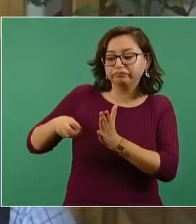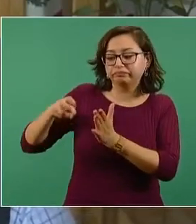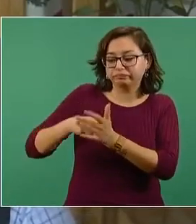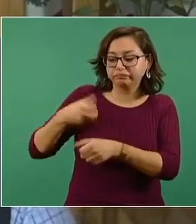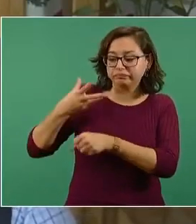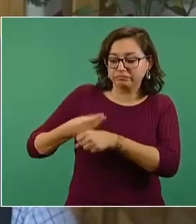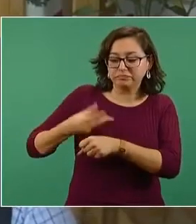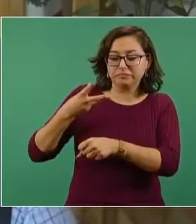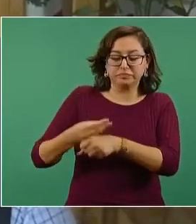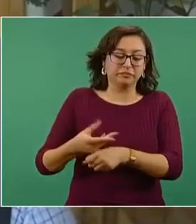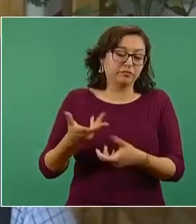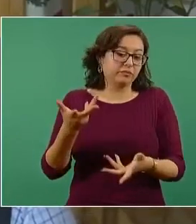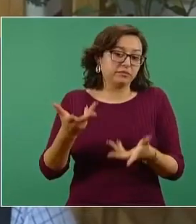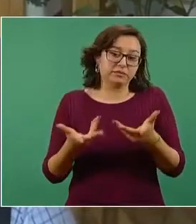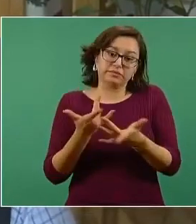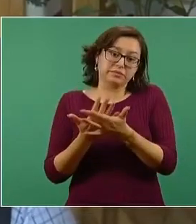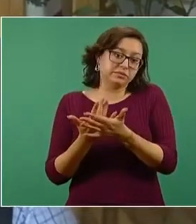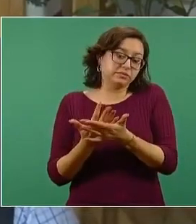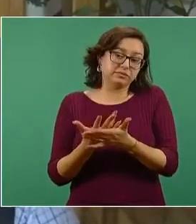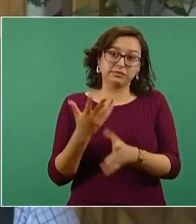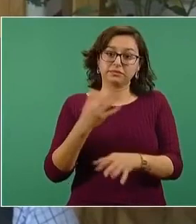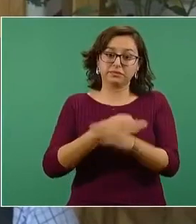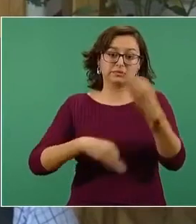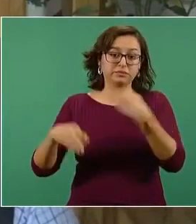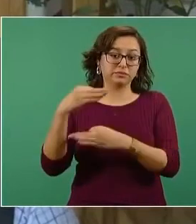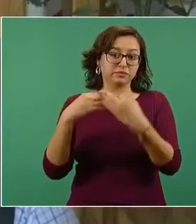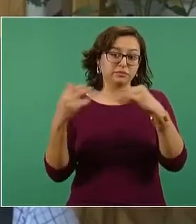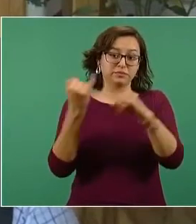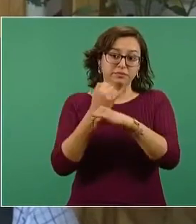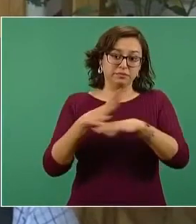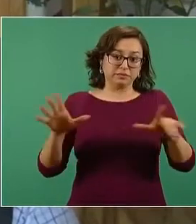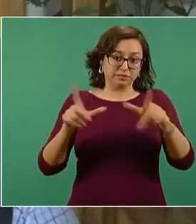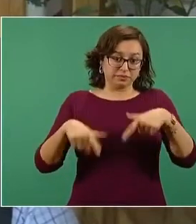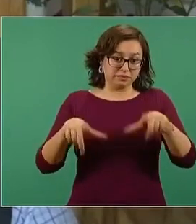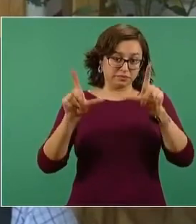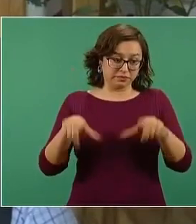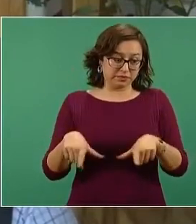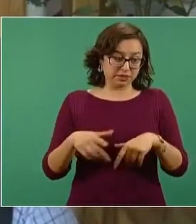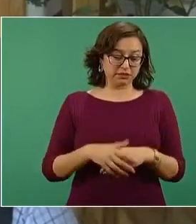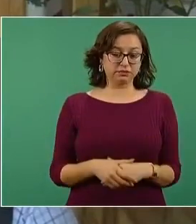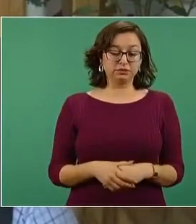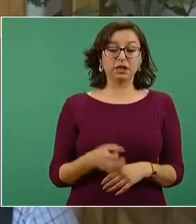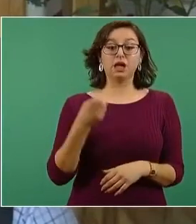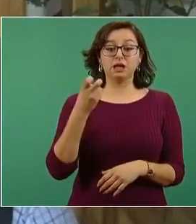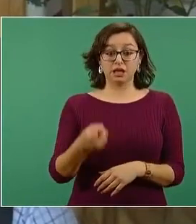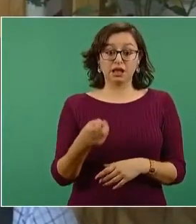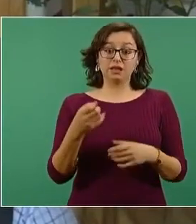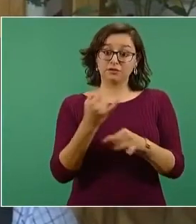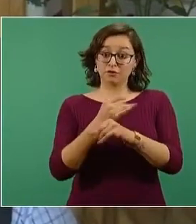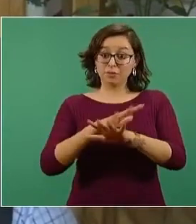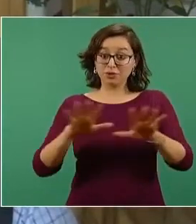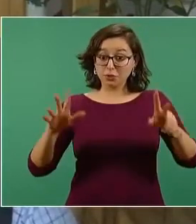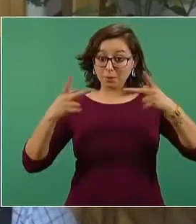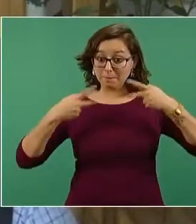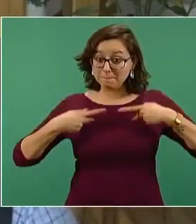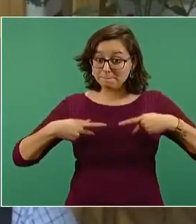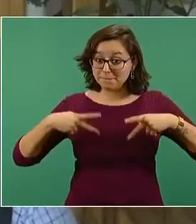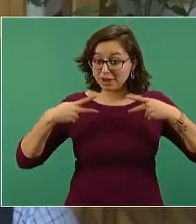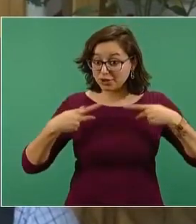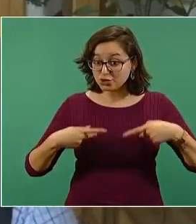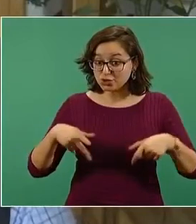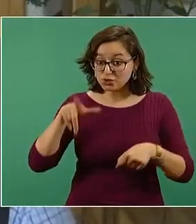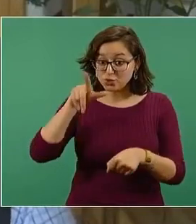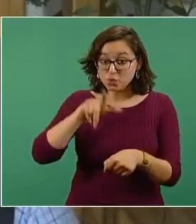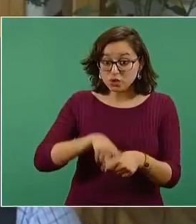plataformas tienen la información. Esta información obviamente es información personal, son datos de